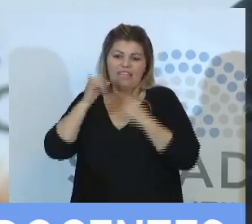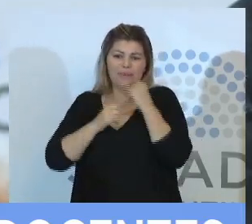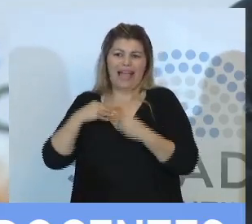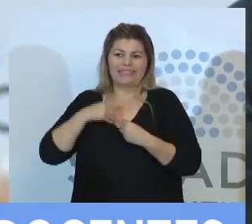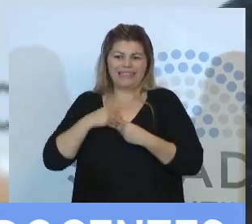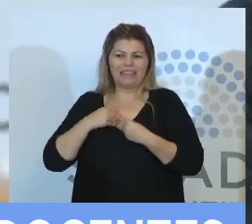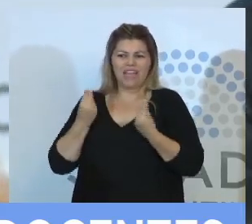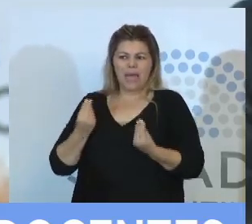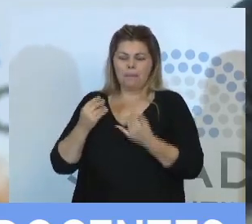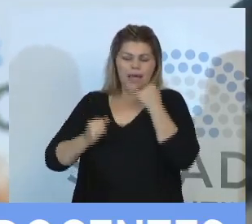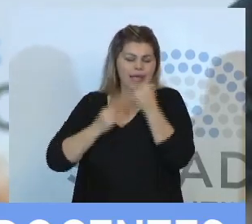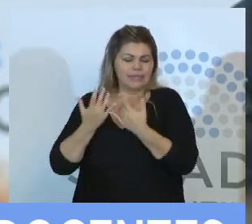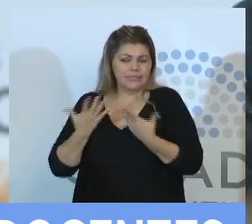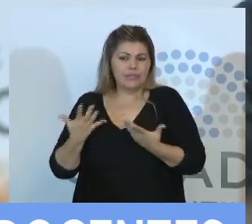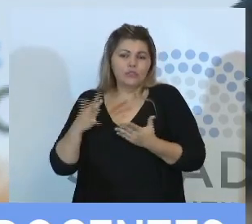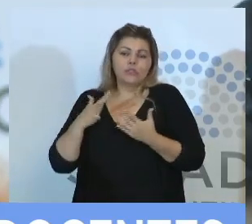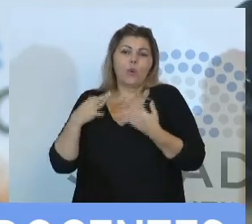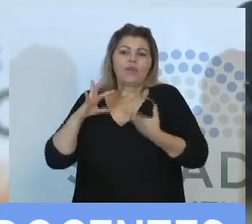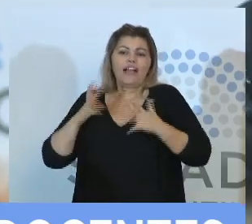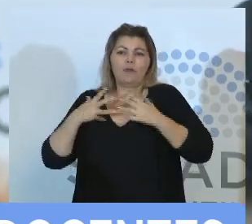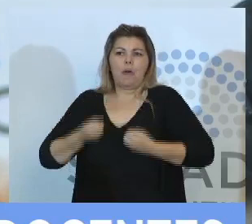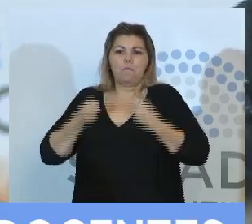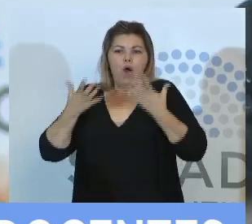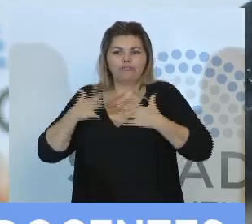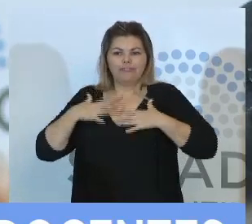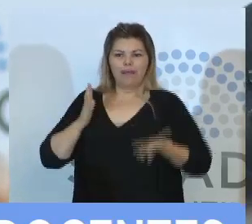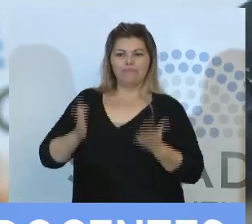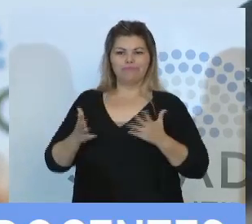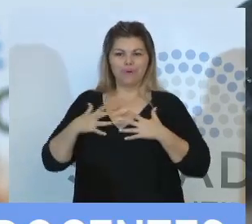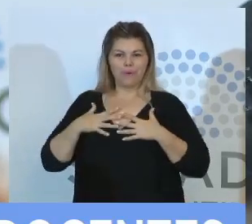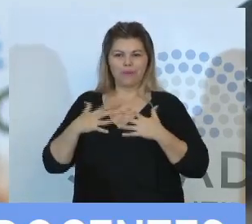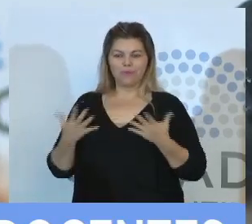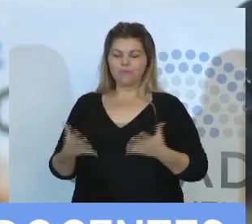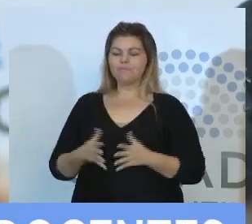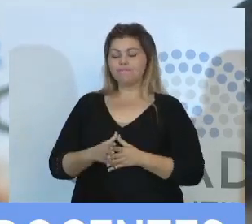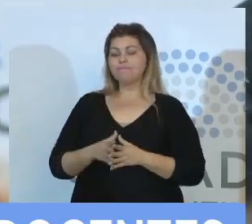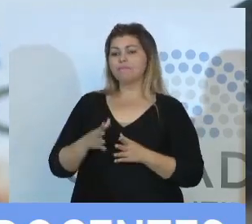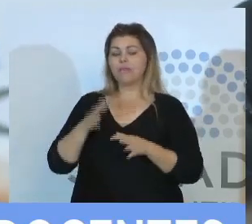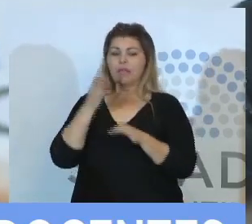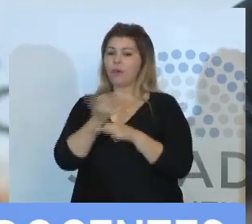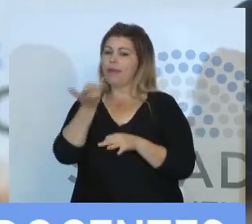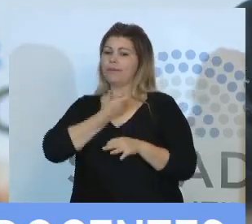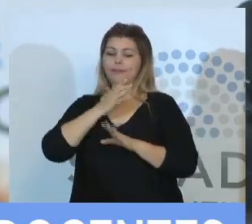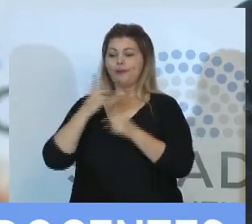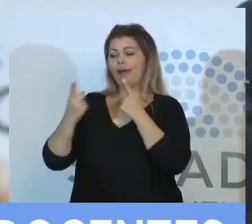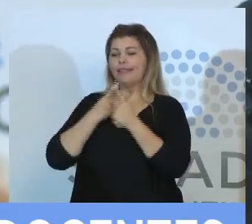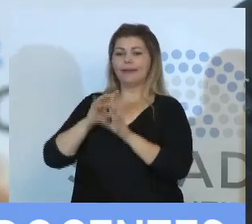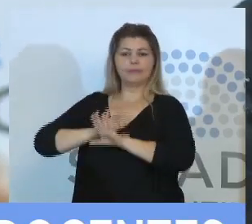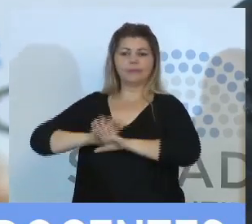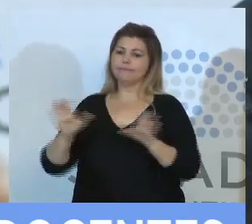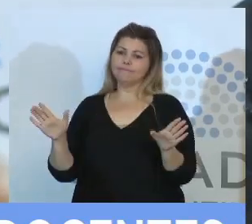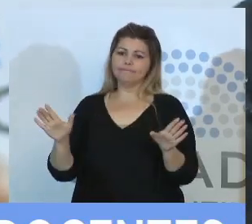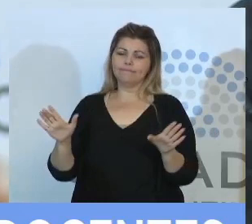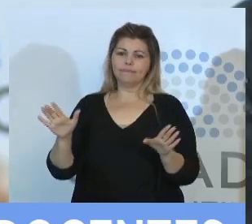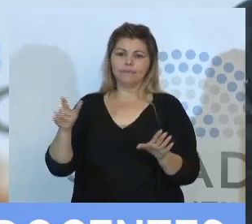su única manera era físicamente. Entonces, bueno, me dijeron que directamente no le iban a hacer ninguna entrevista. Yo